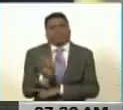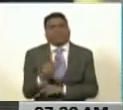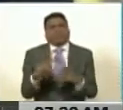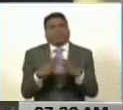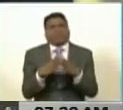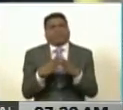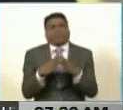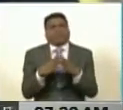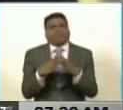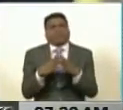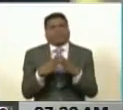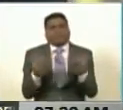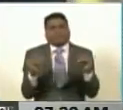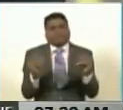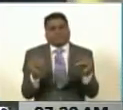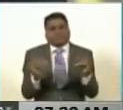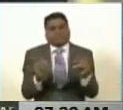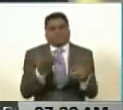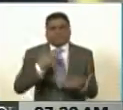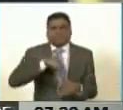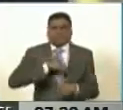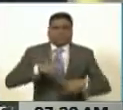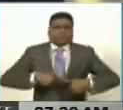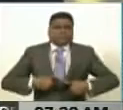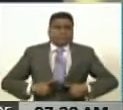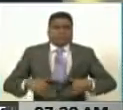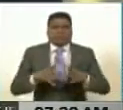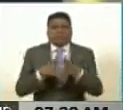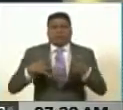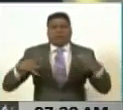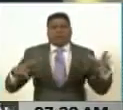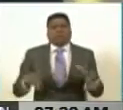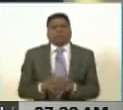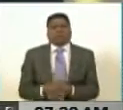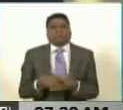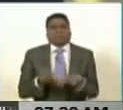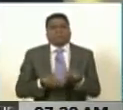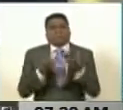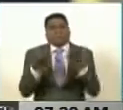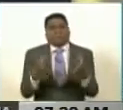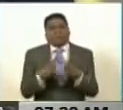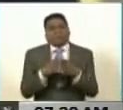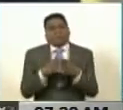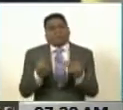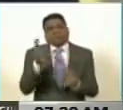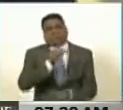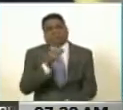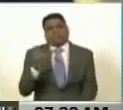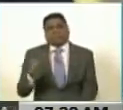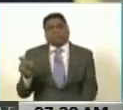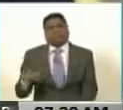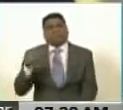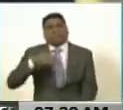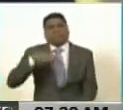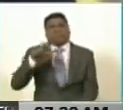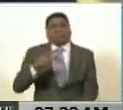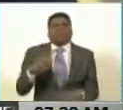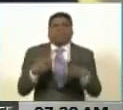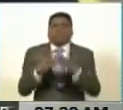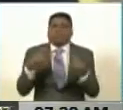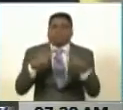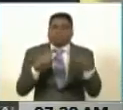peticionarios, hemos hecho un esfuerzo enorme por darle a los delegados nuestros en el país instrumentos